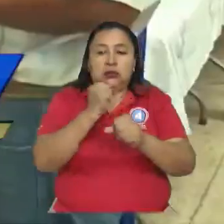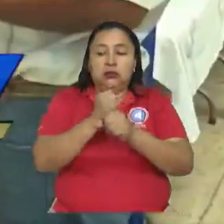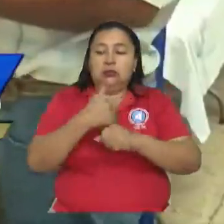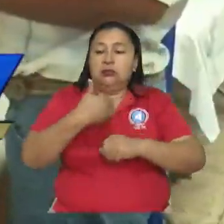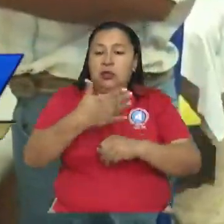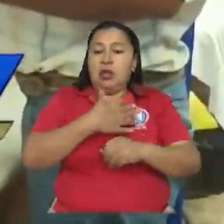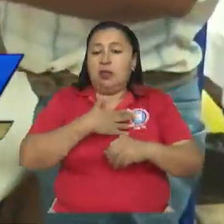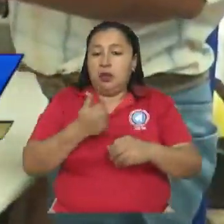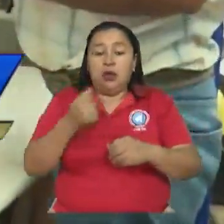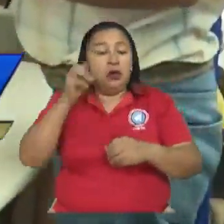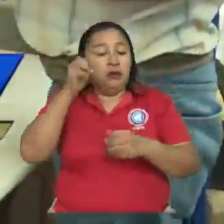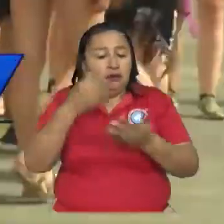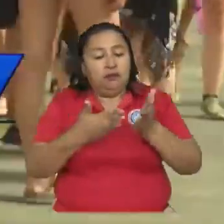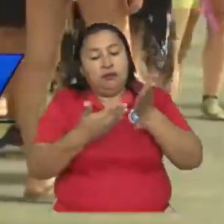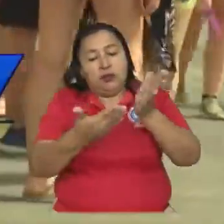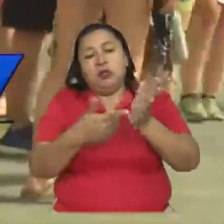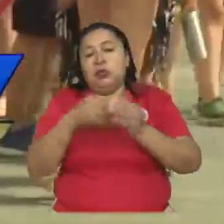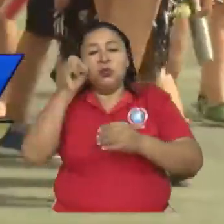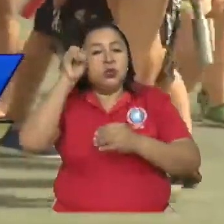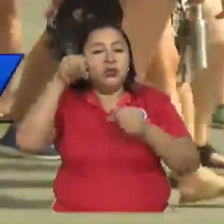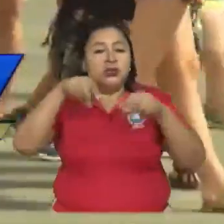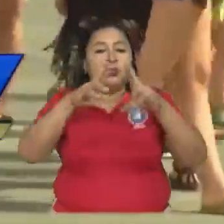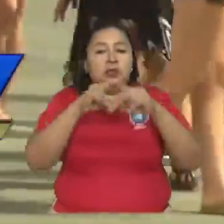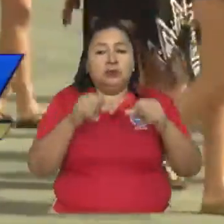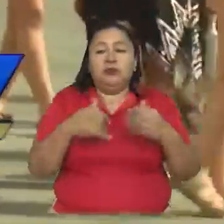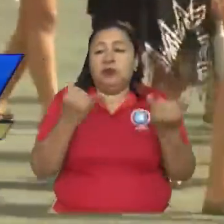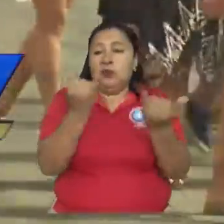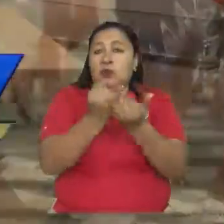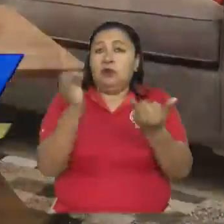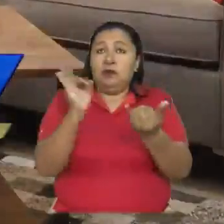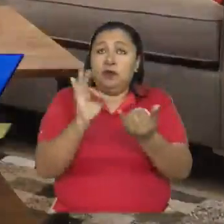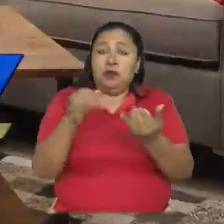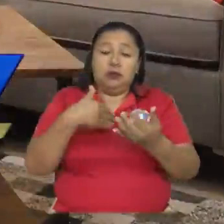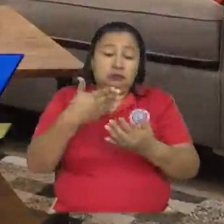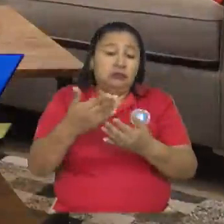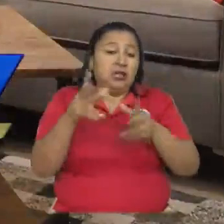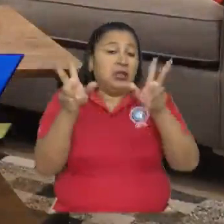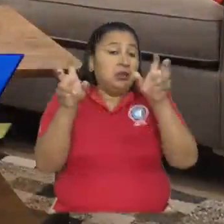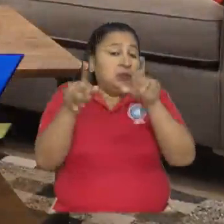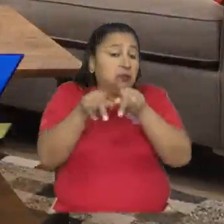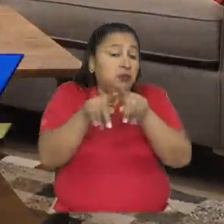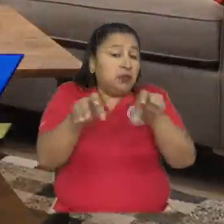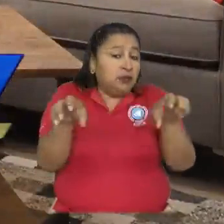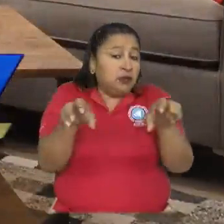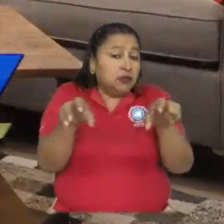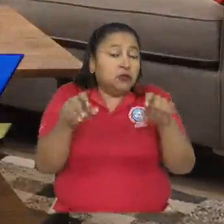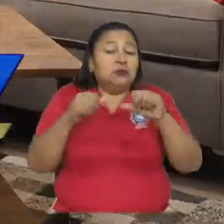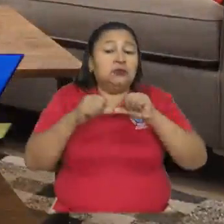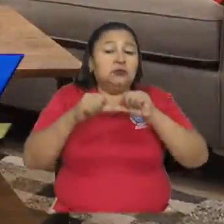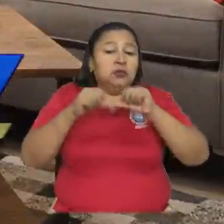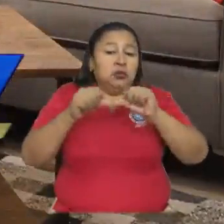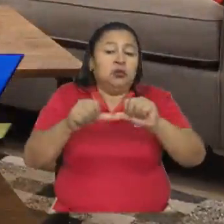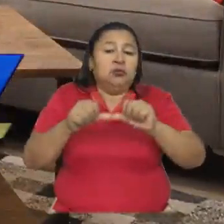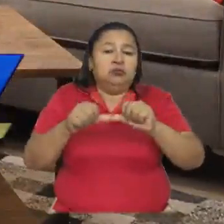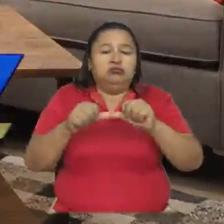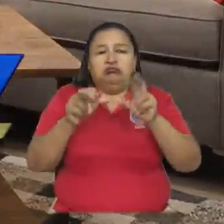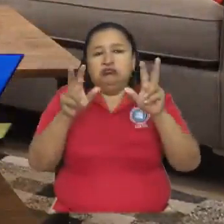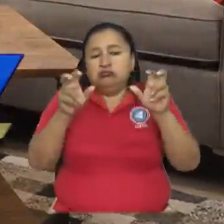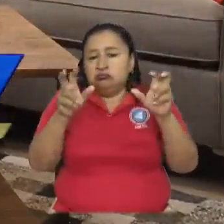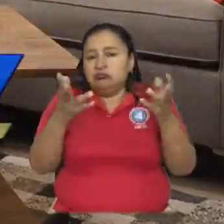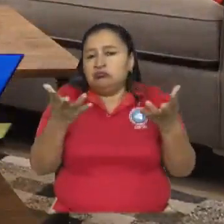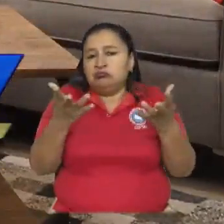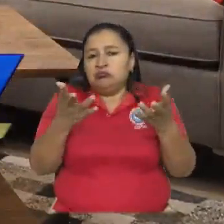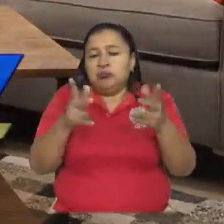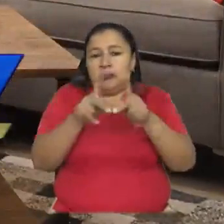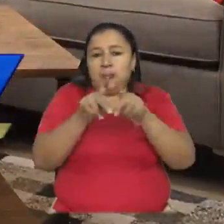la oferta turística de nuestro país. Igualmente, en términos de planificación, ¿verdad?, seguiremos los temas de